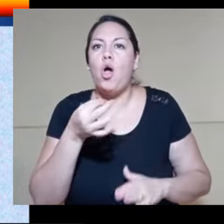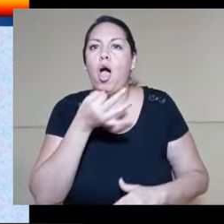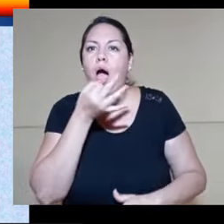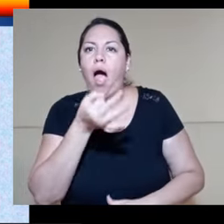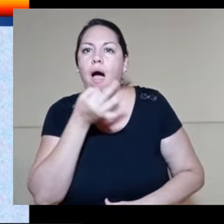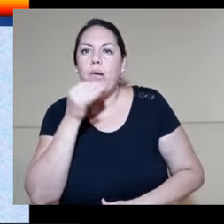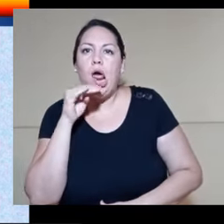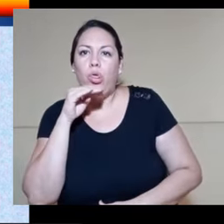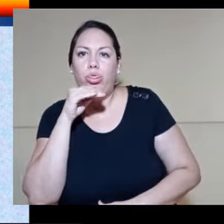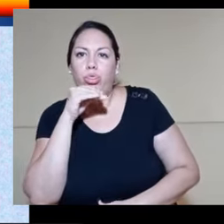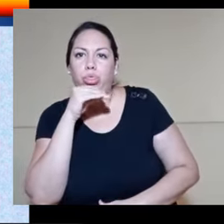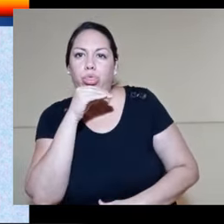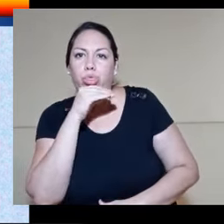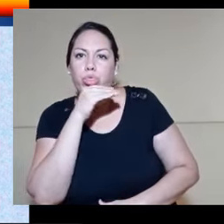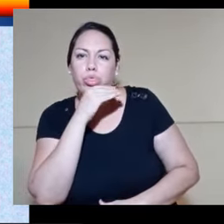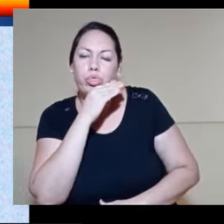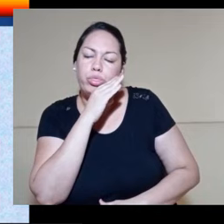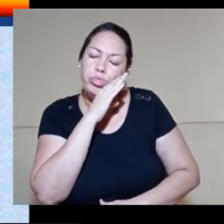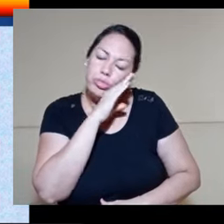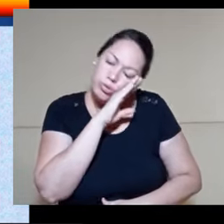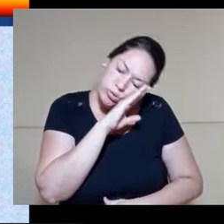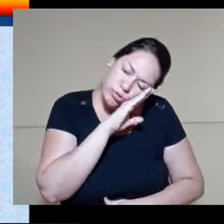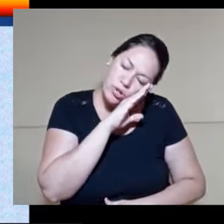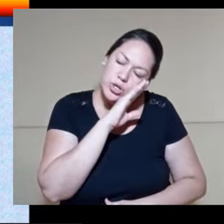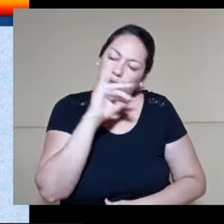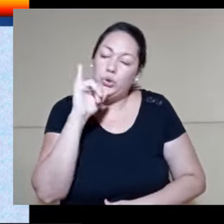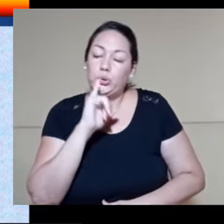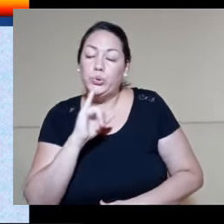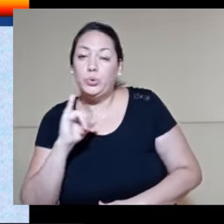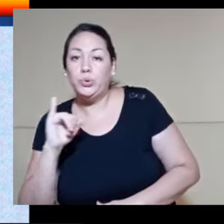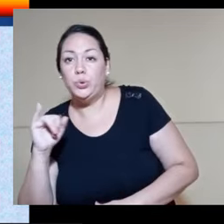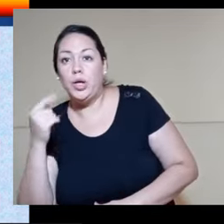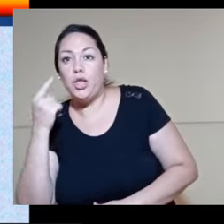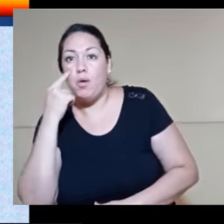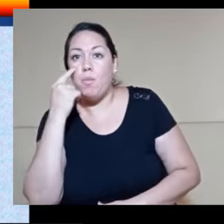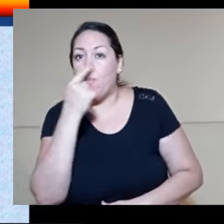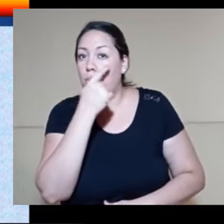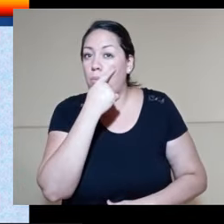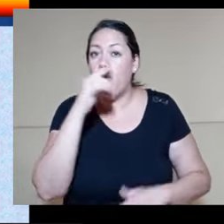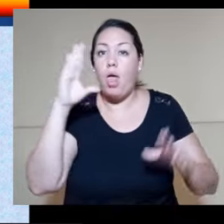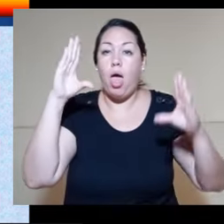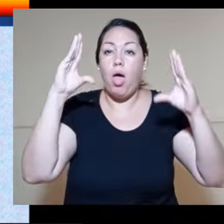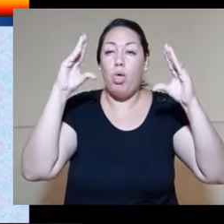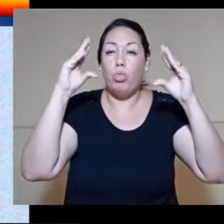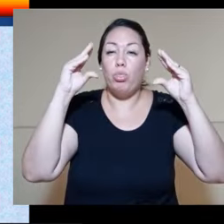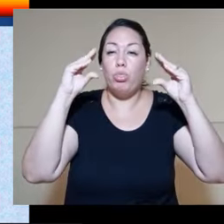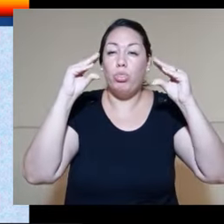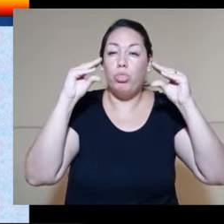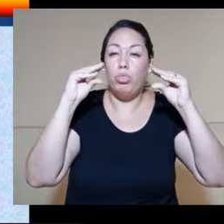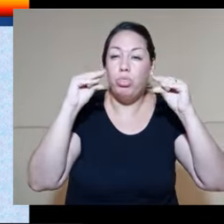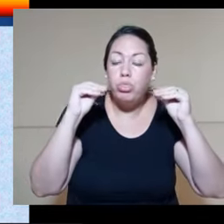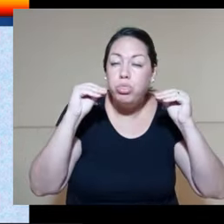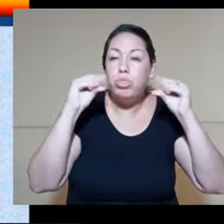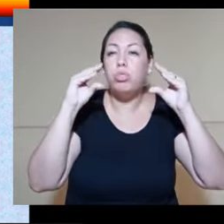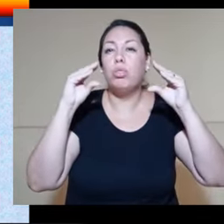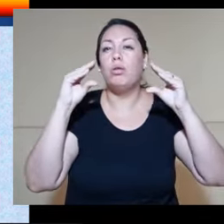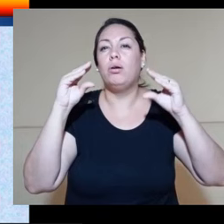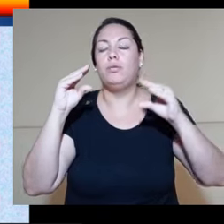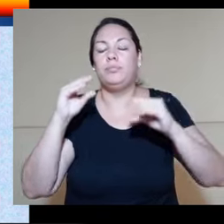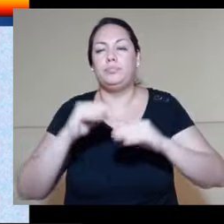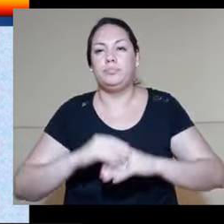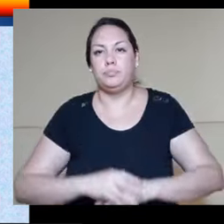a tener dificultades para hablar, empieza a tener sueño, ¿m? Las pupilas se les